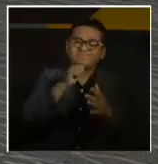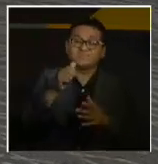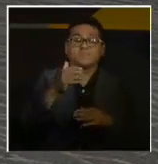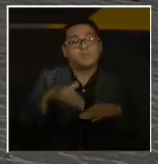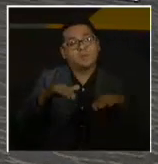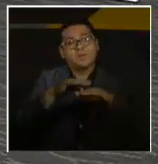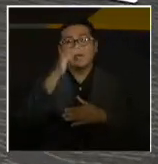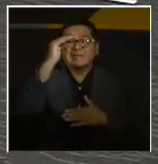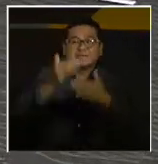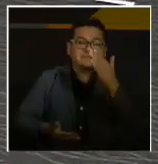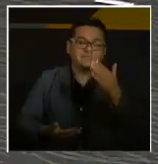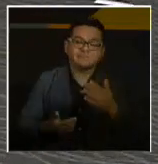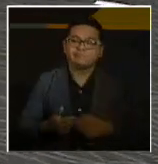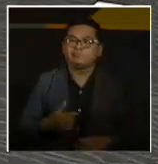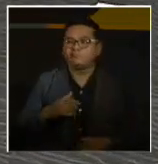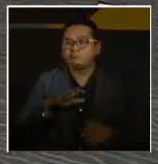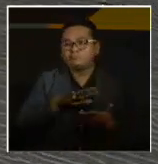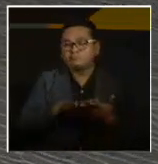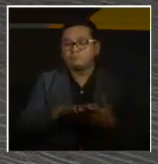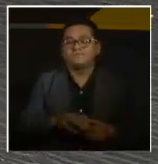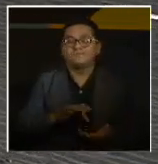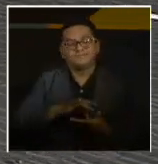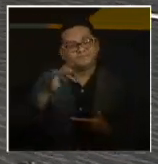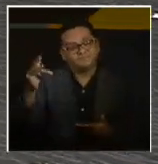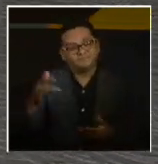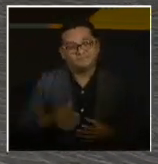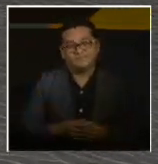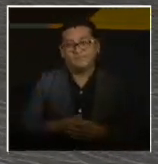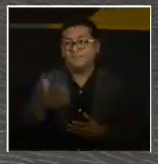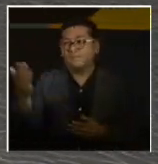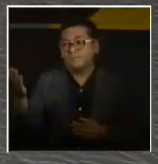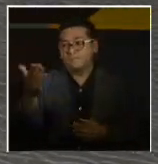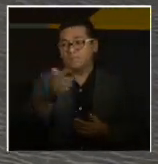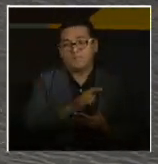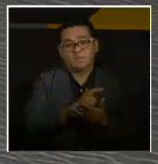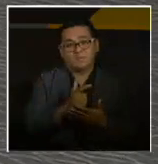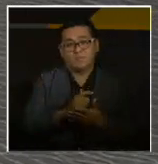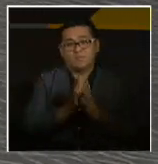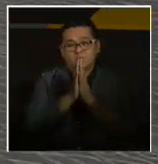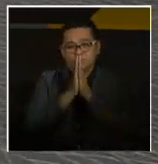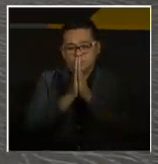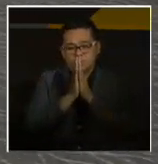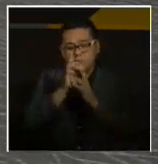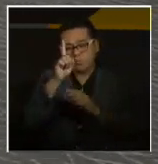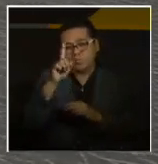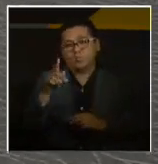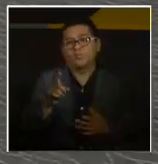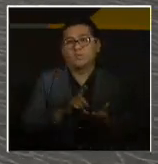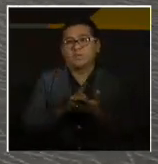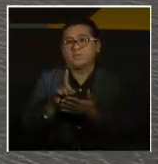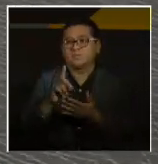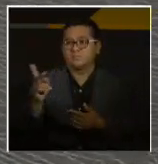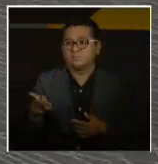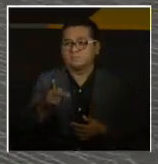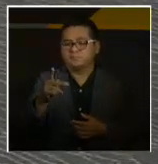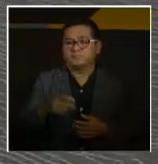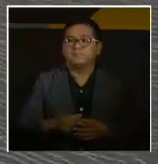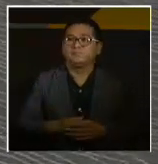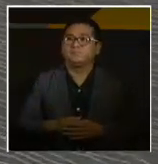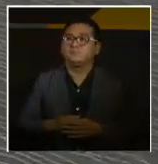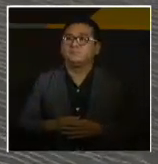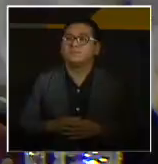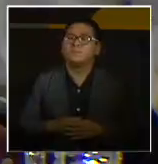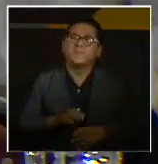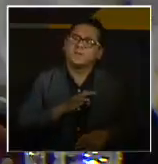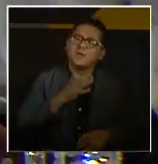sobre todo acabar con la impunidad. Muchísimas gracias, candidato. Le pedimos, licenciado, por favor, que haga uso de su derecho a réplica. Sí,